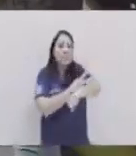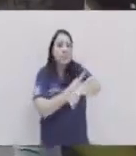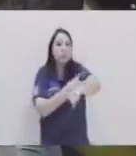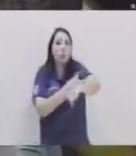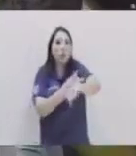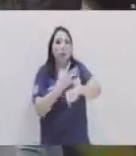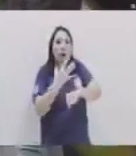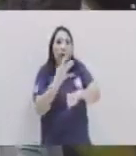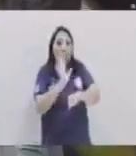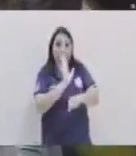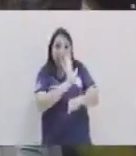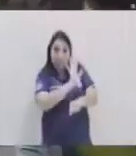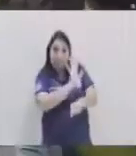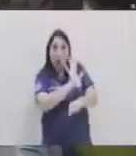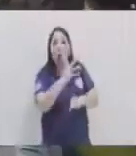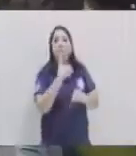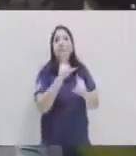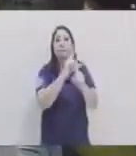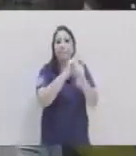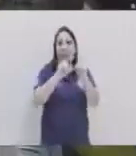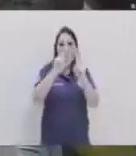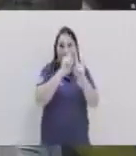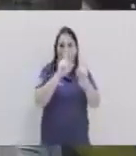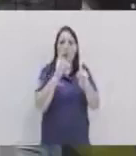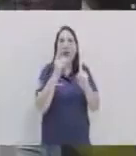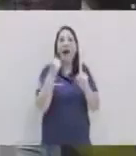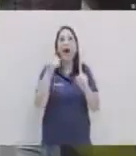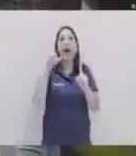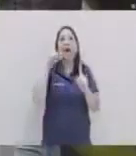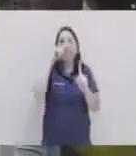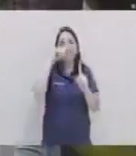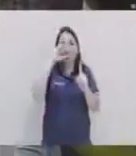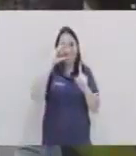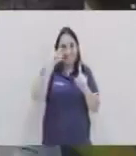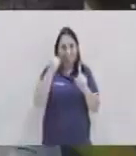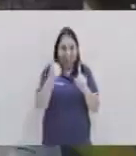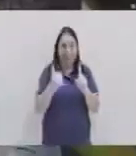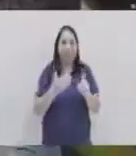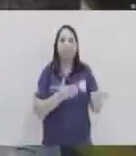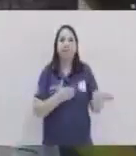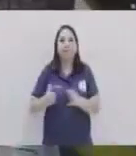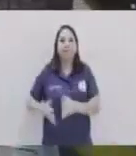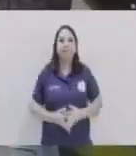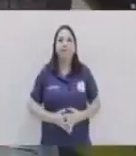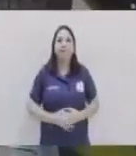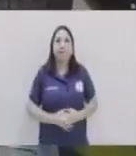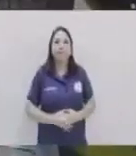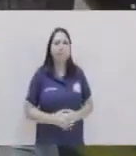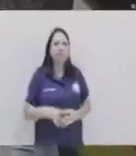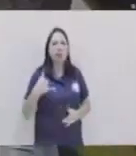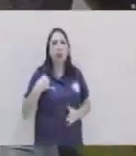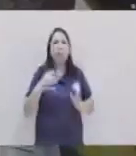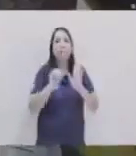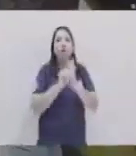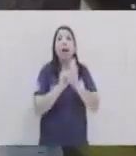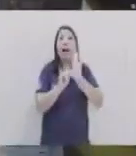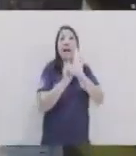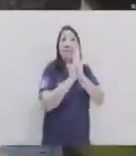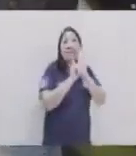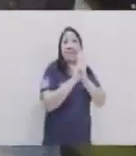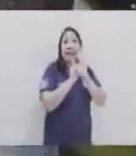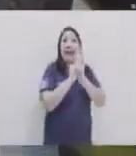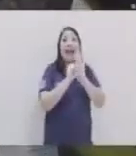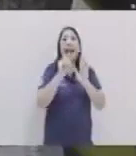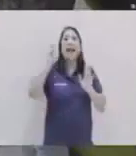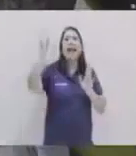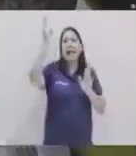hacían sus rituales. La mayor, o con quien ellos se identificaban más, era Quetzalcóatl, que después mudó